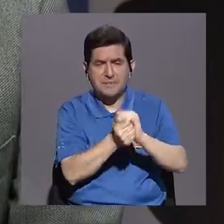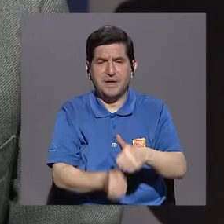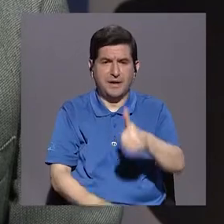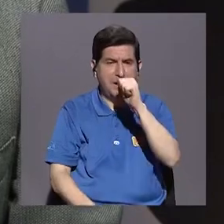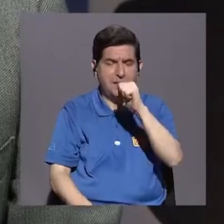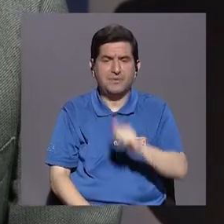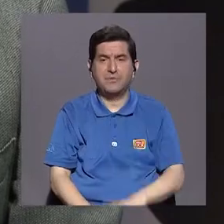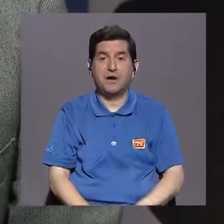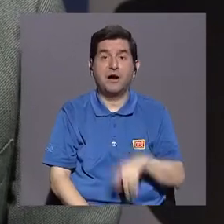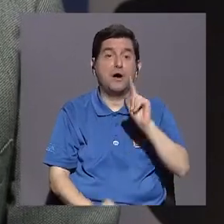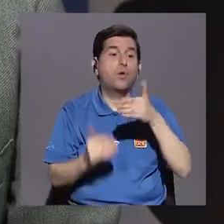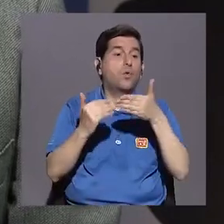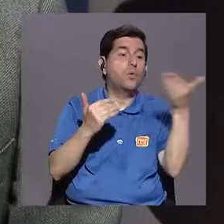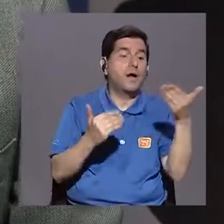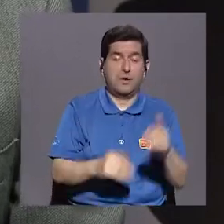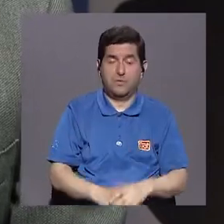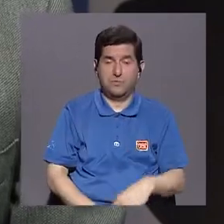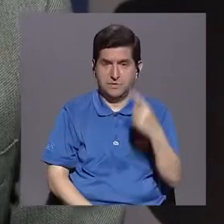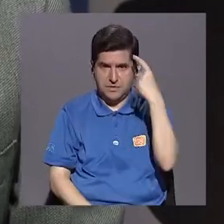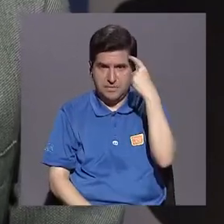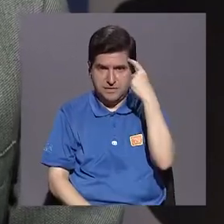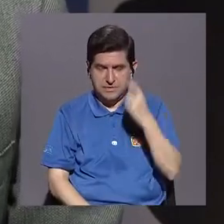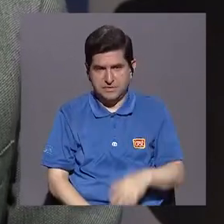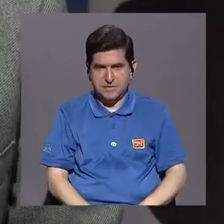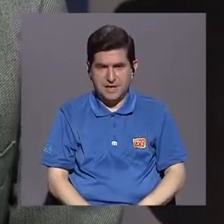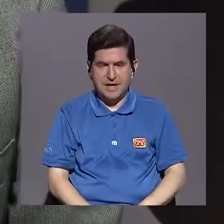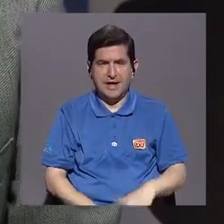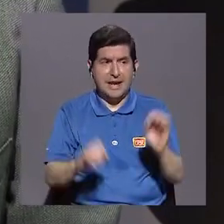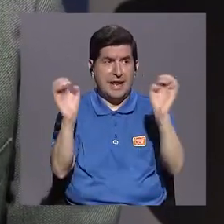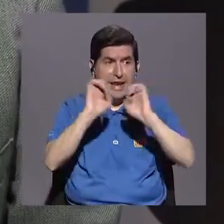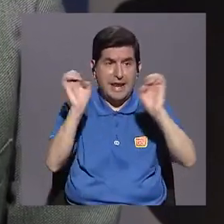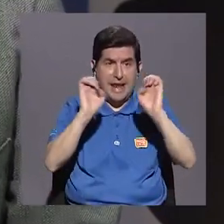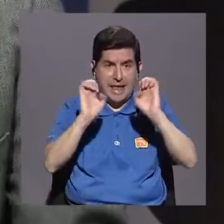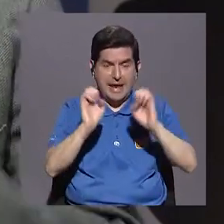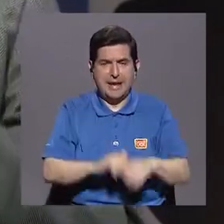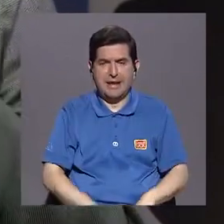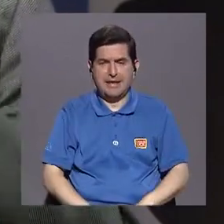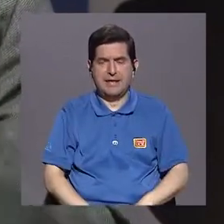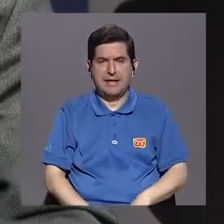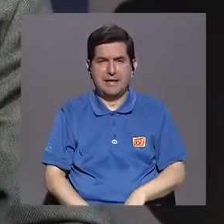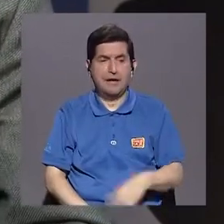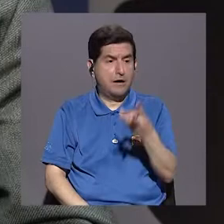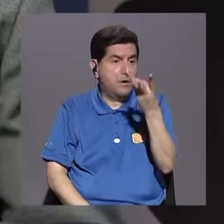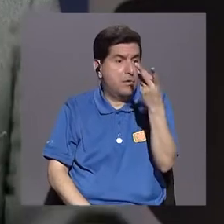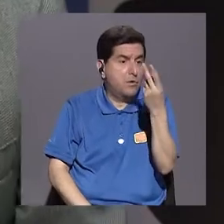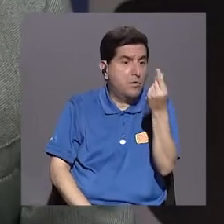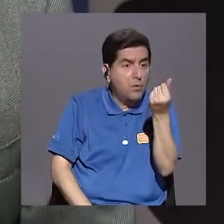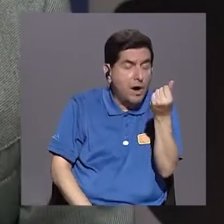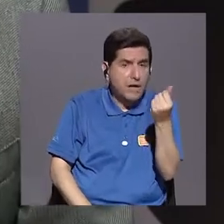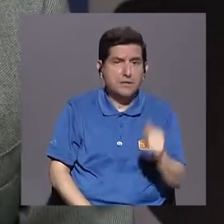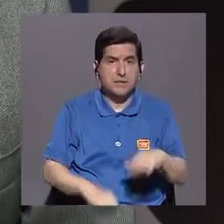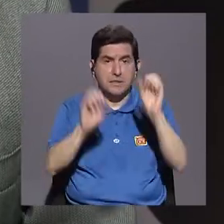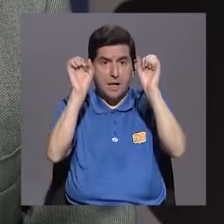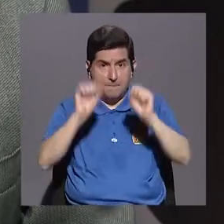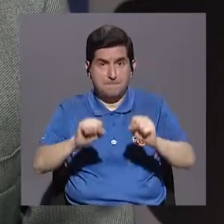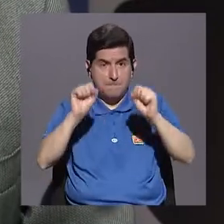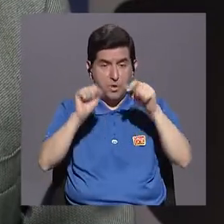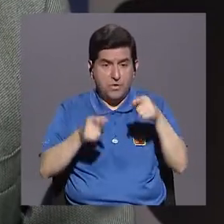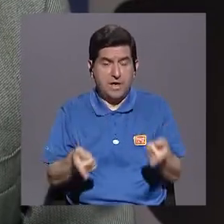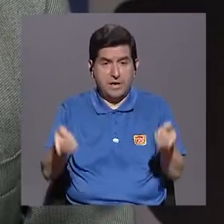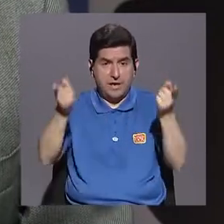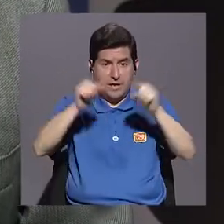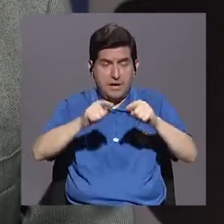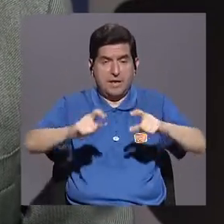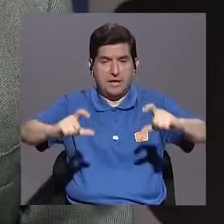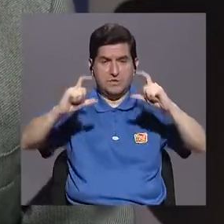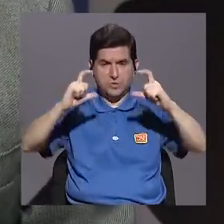es inclusive la cantidad de energía que se va a que vayamos a la pila